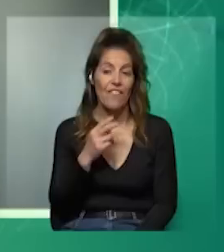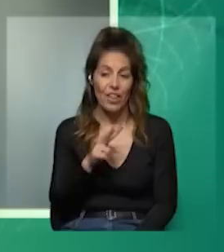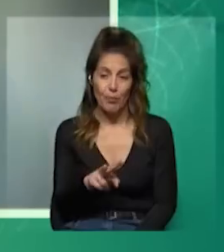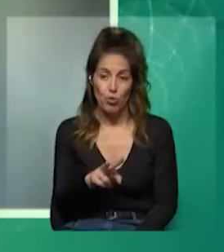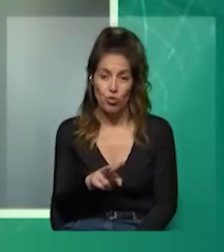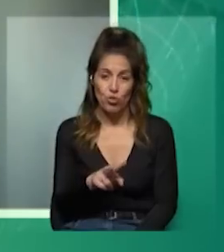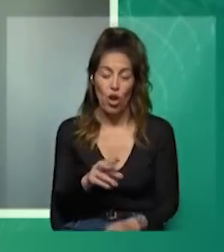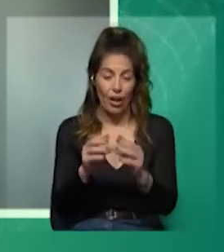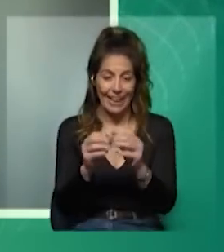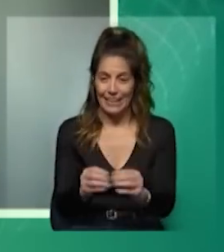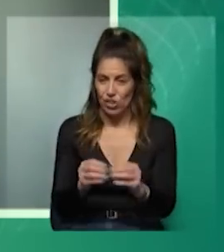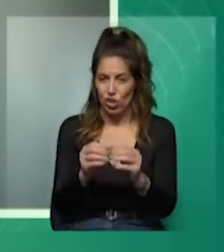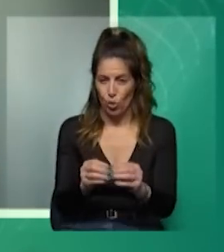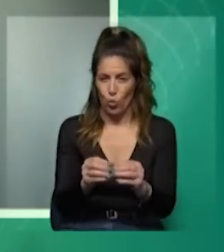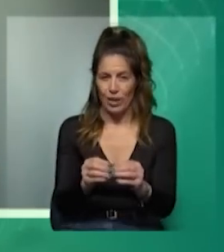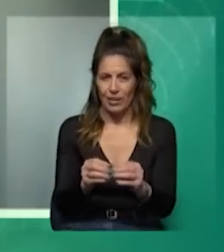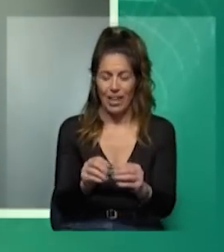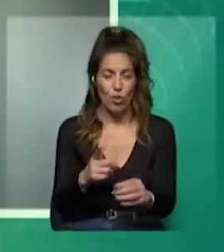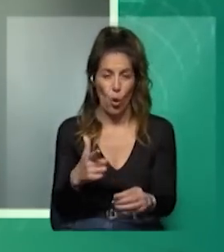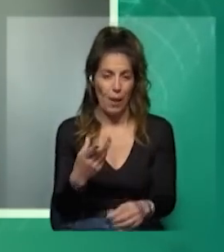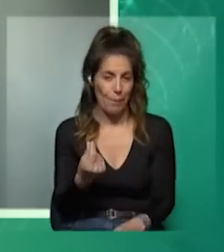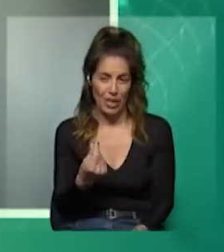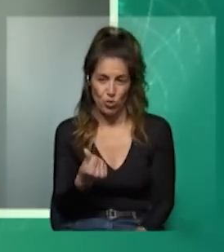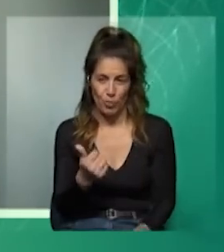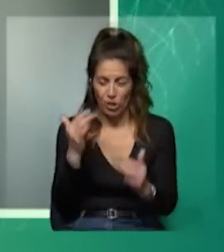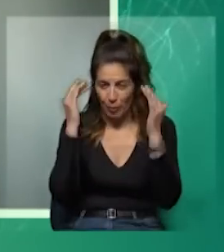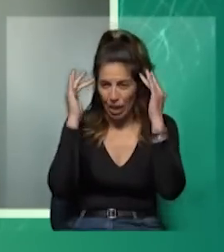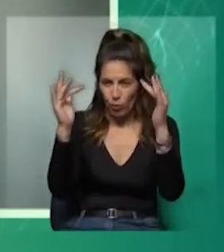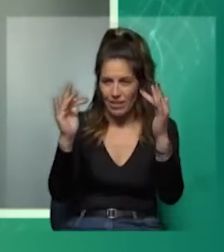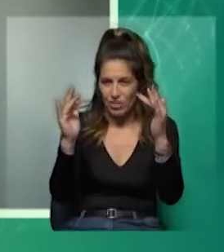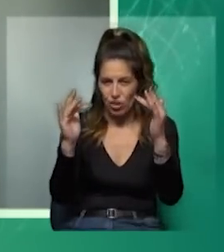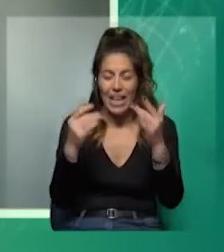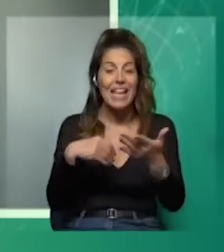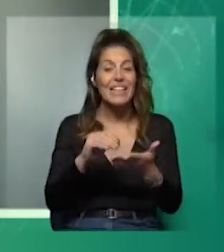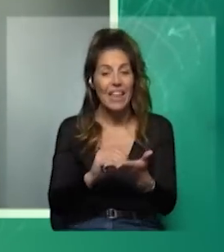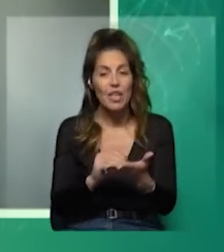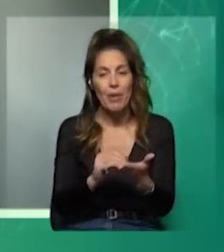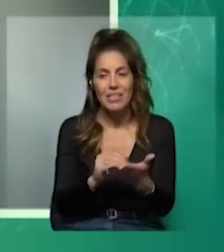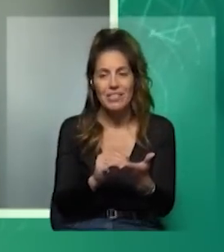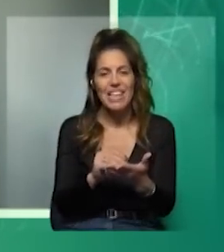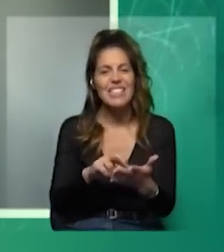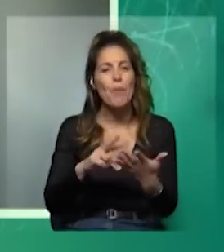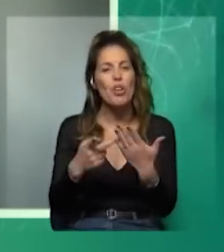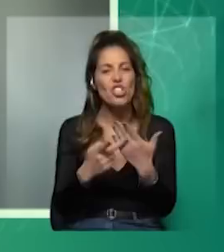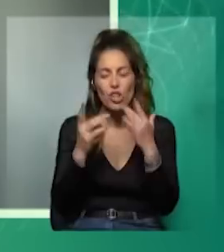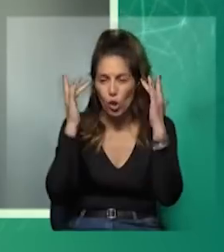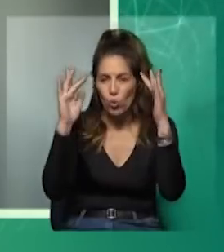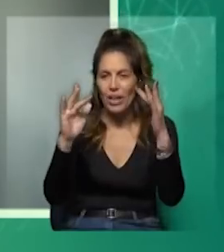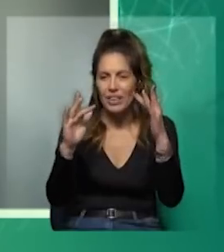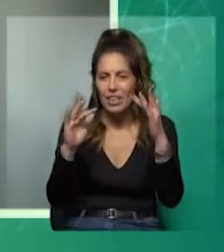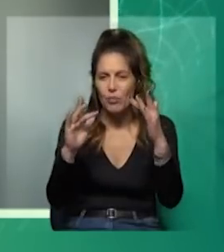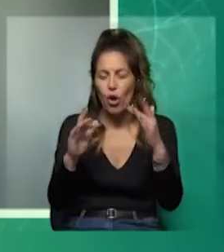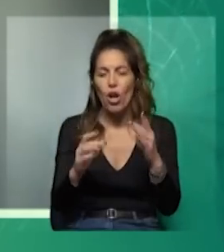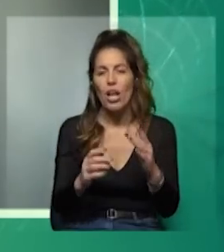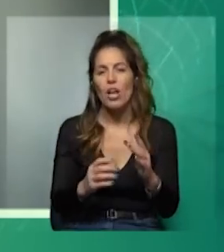que es una rendición de cuentas sin presupuesto para la educación que además deja ese proyecto educativo que fue uno de Los buques